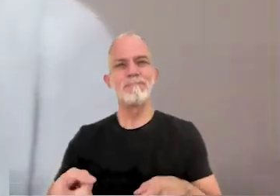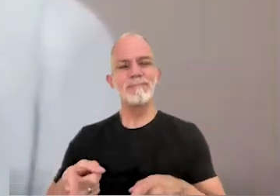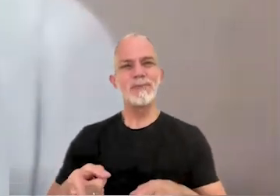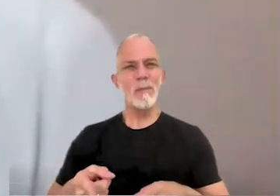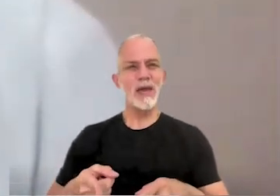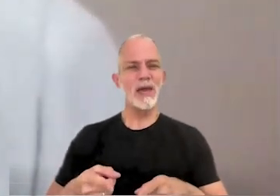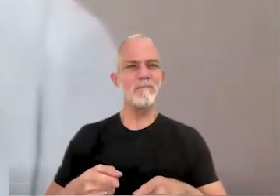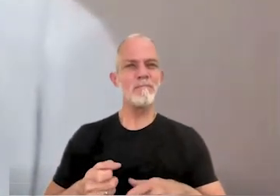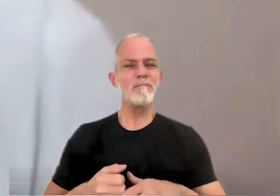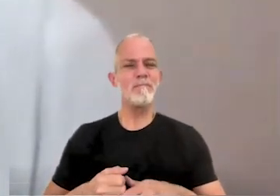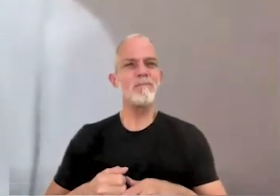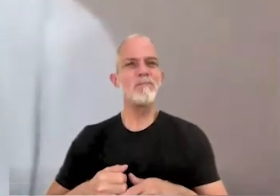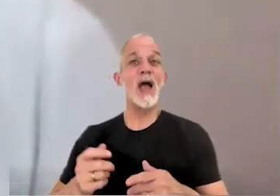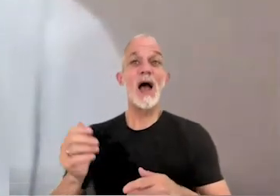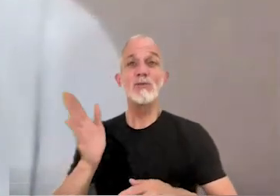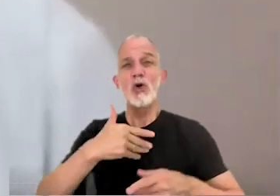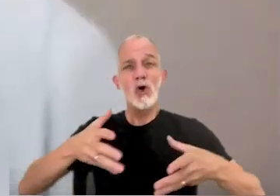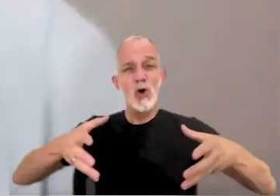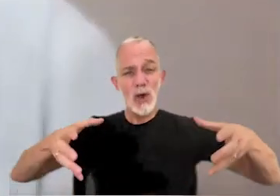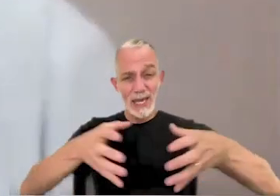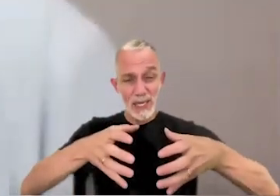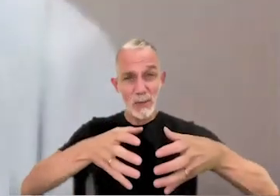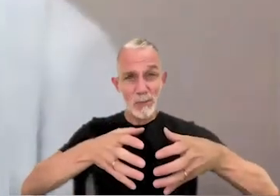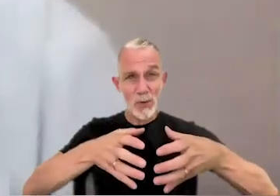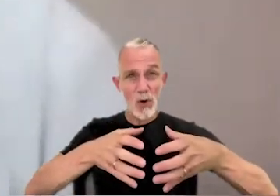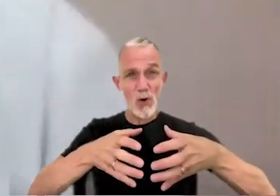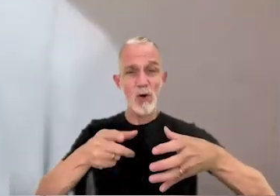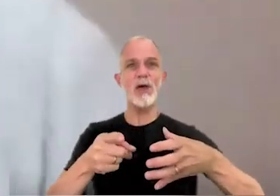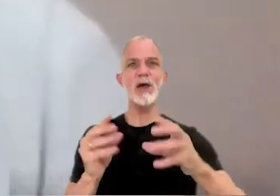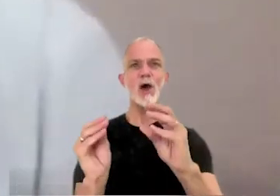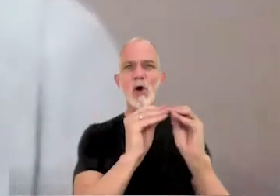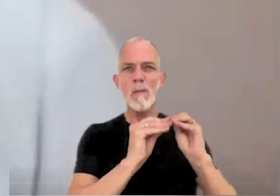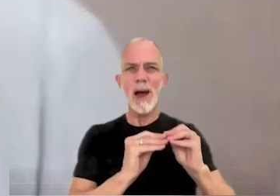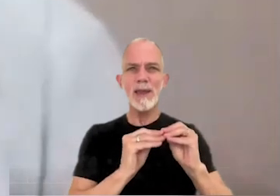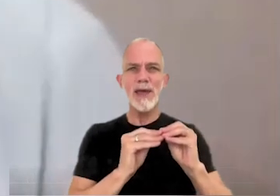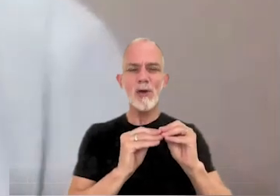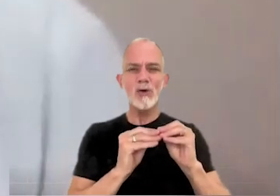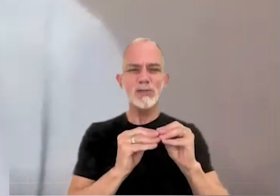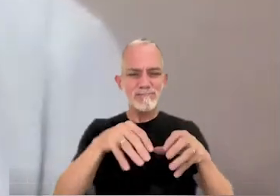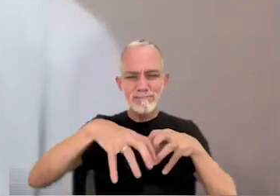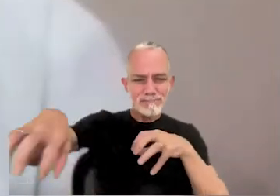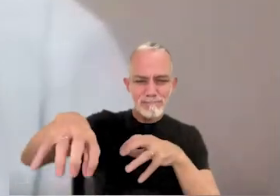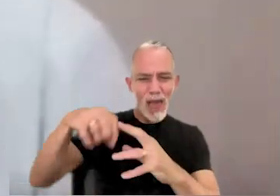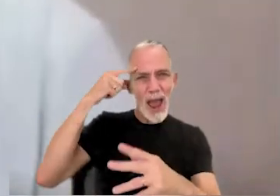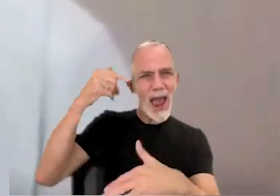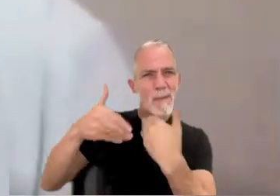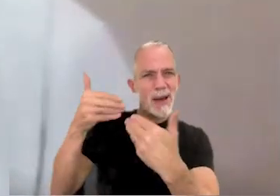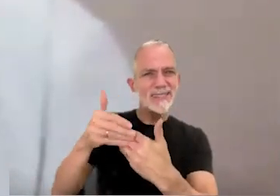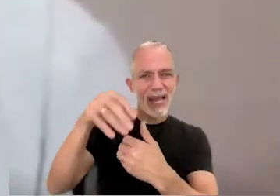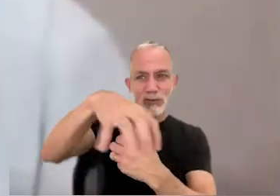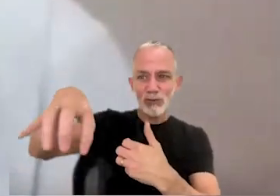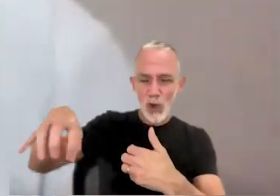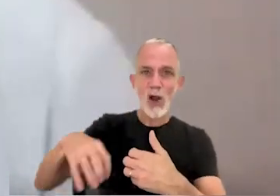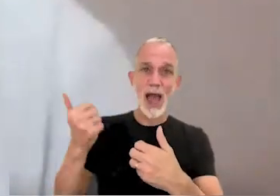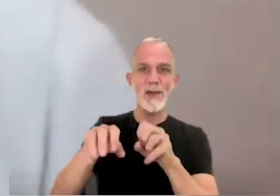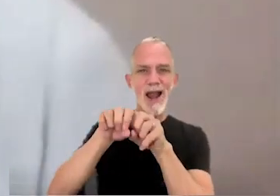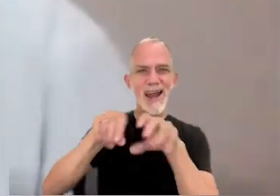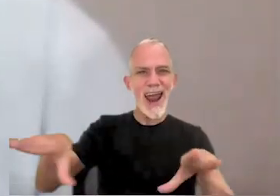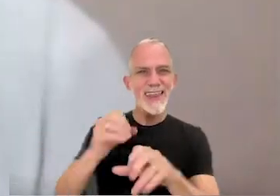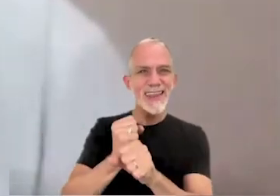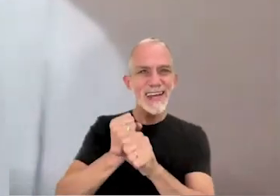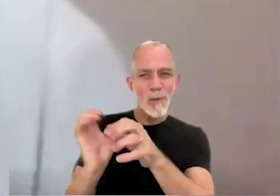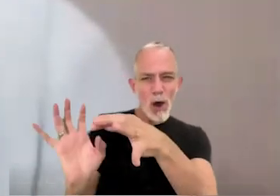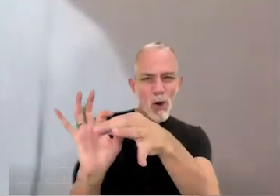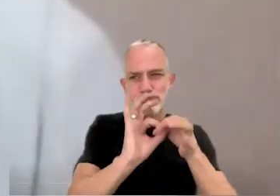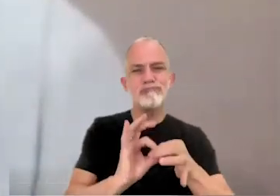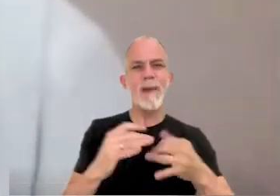también a todo el equipo de compañeros de las áreas de capacitación, que tenemos una red de trabajo muy